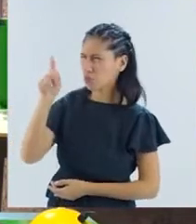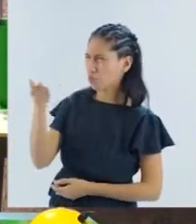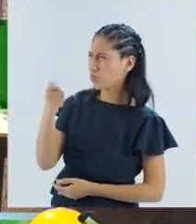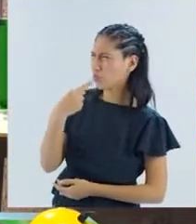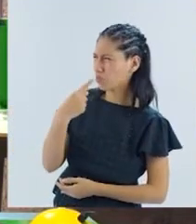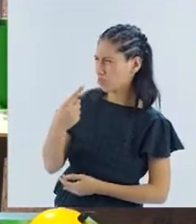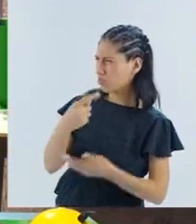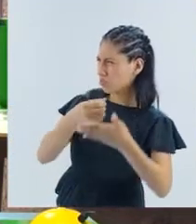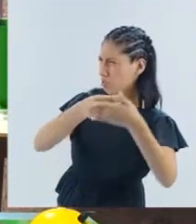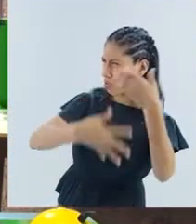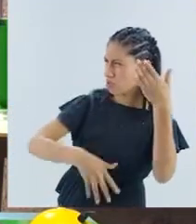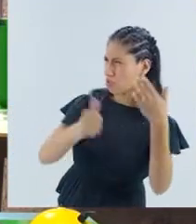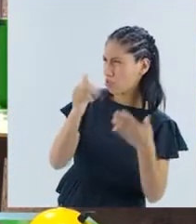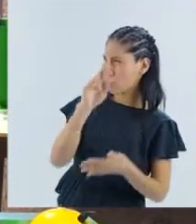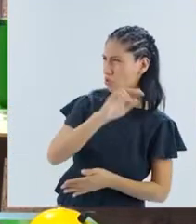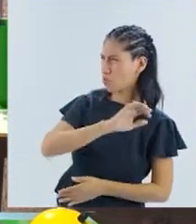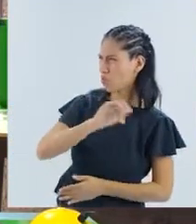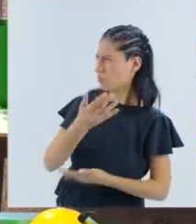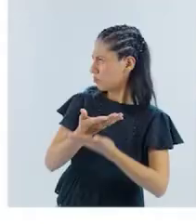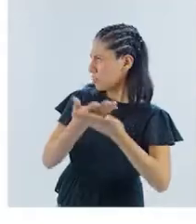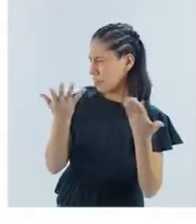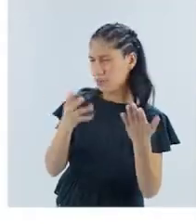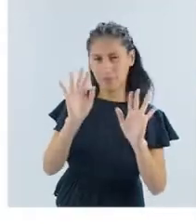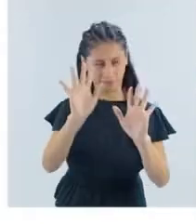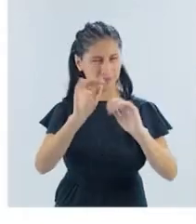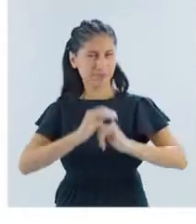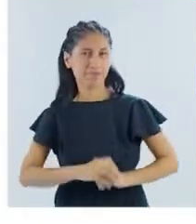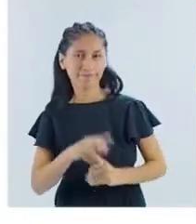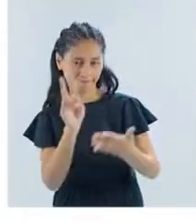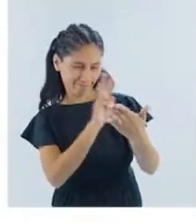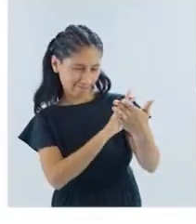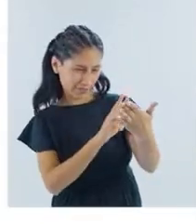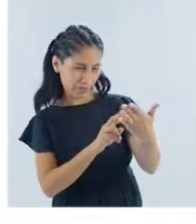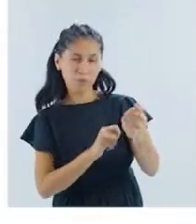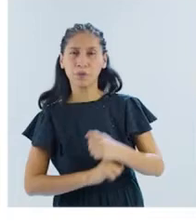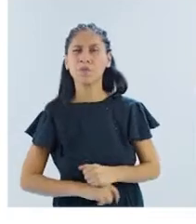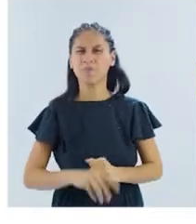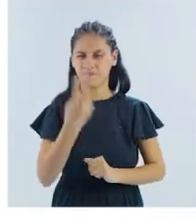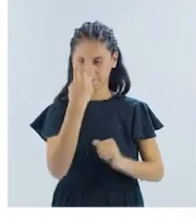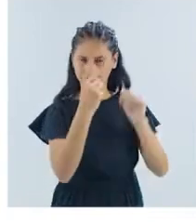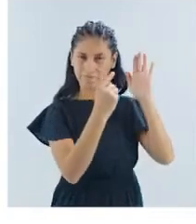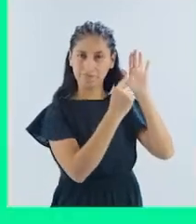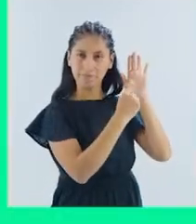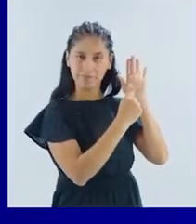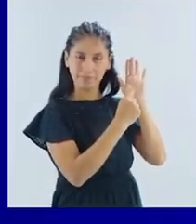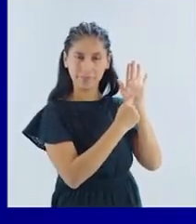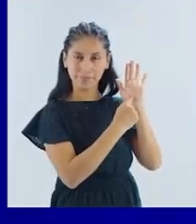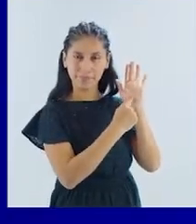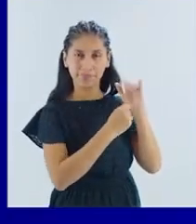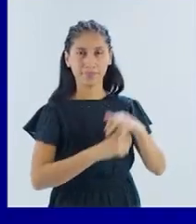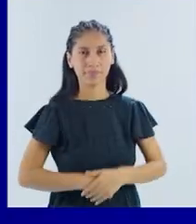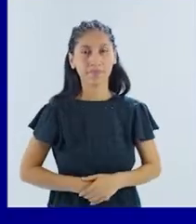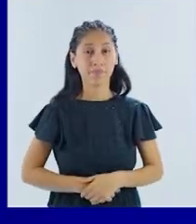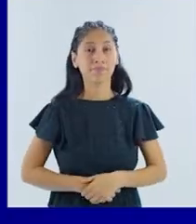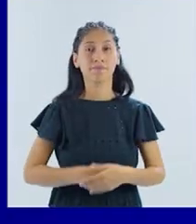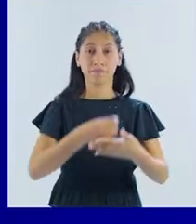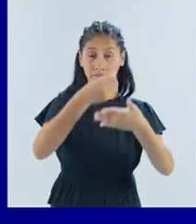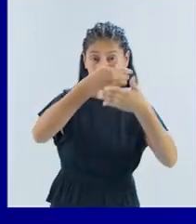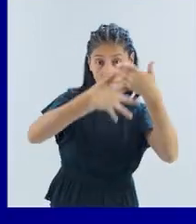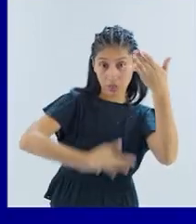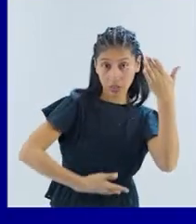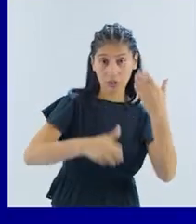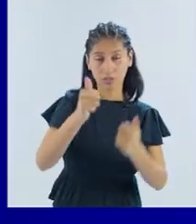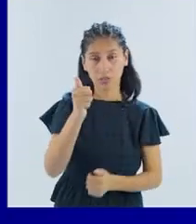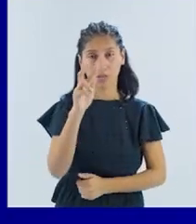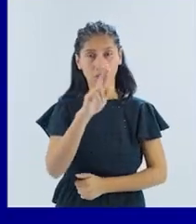se refiere cuando habla de un texto argumentativo? Perfecto, Cori. Veamos un concepto general. ¿Qué